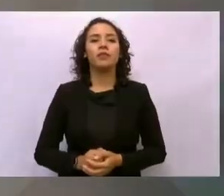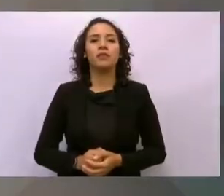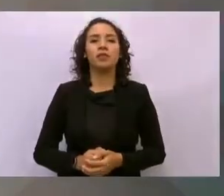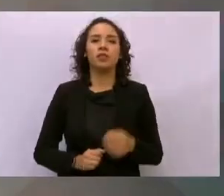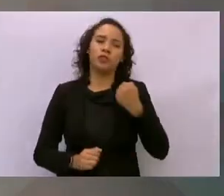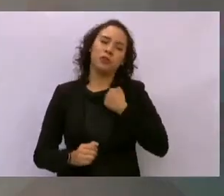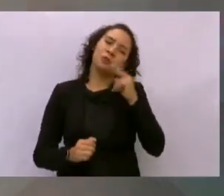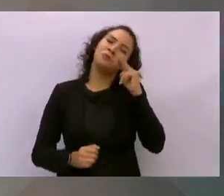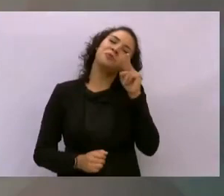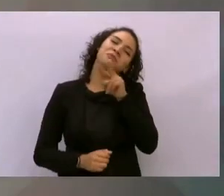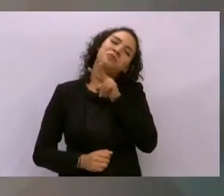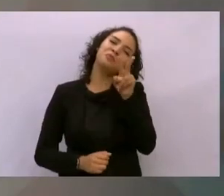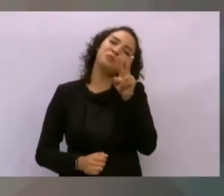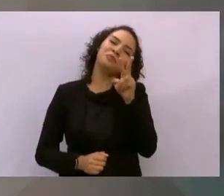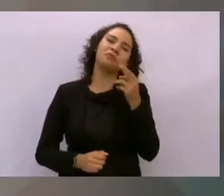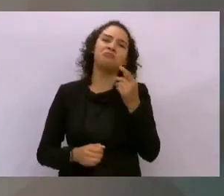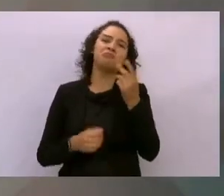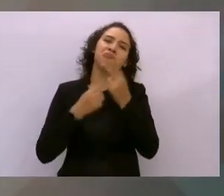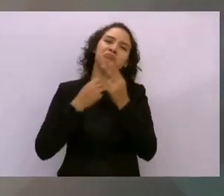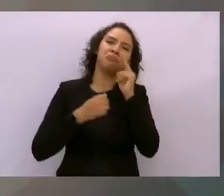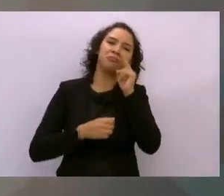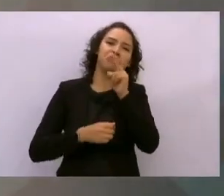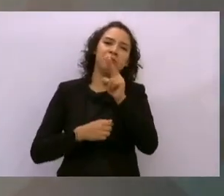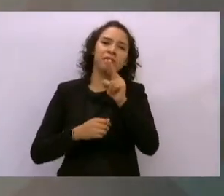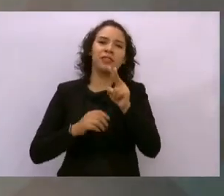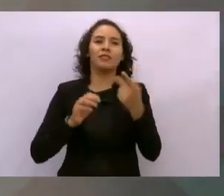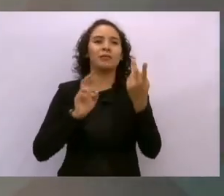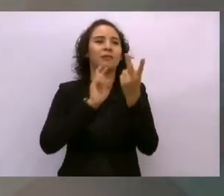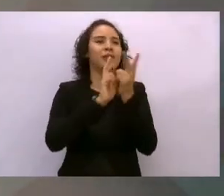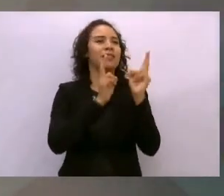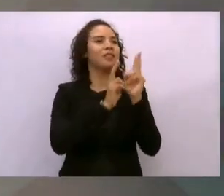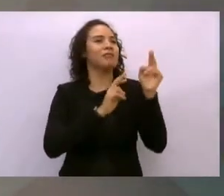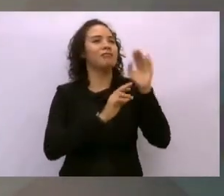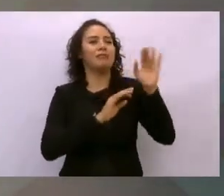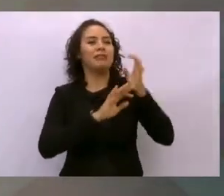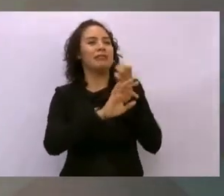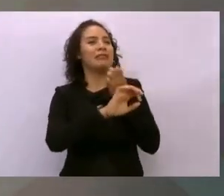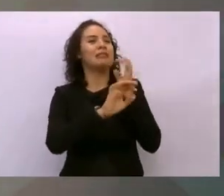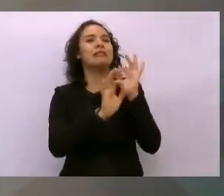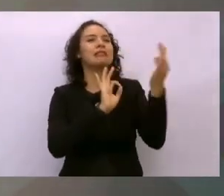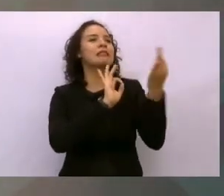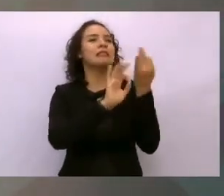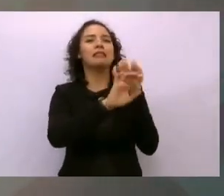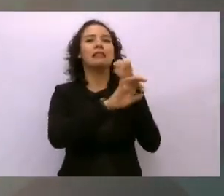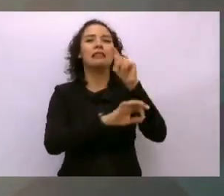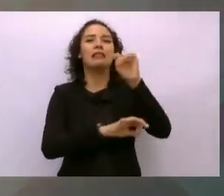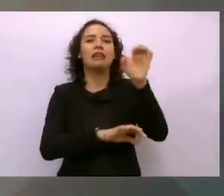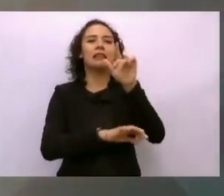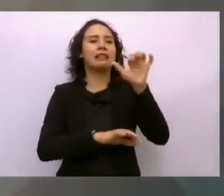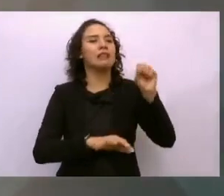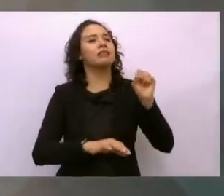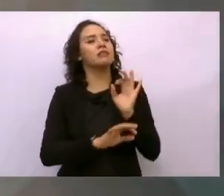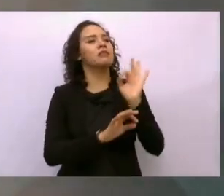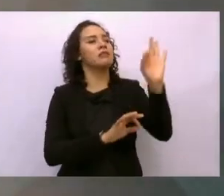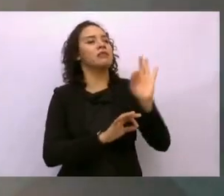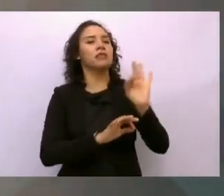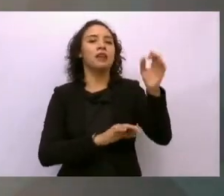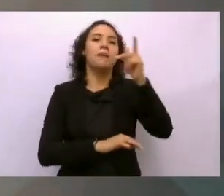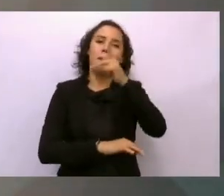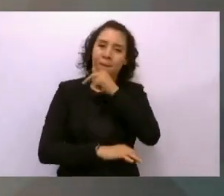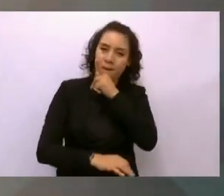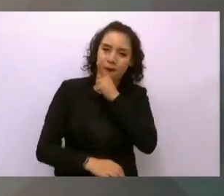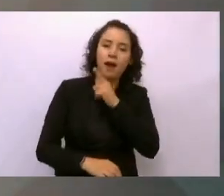un reportaje de unos vecinos de Texas, una familia,